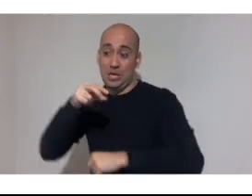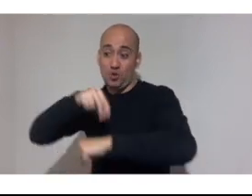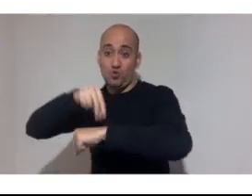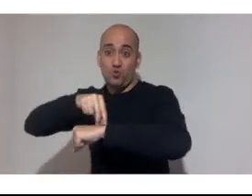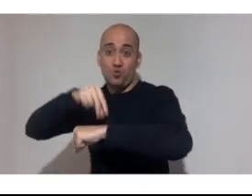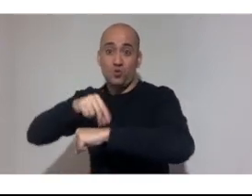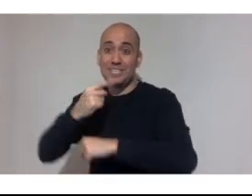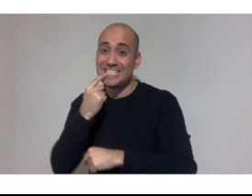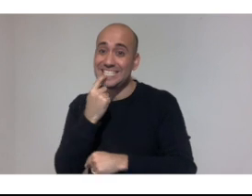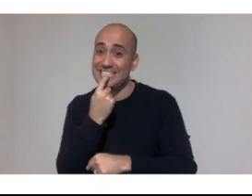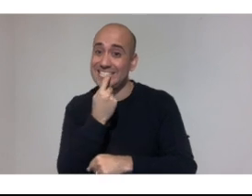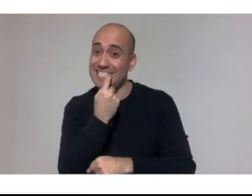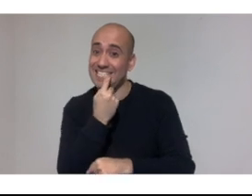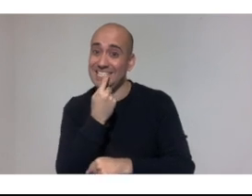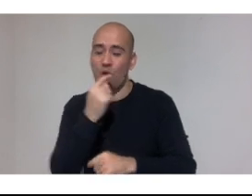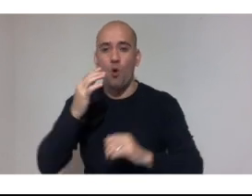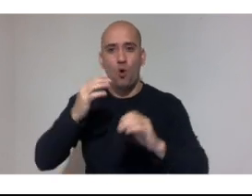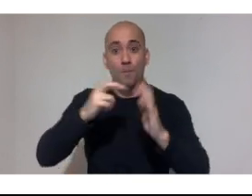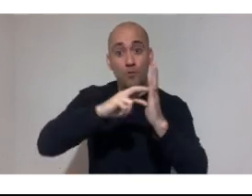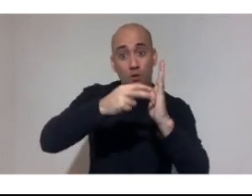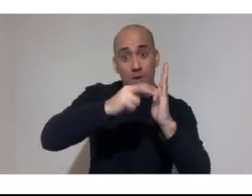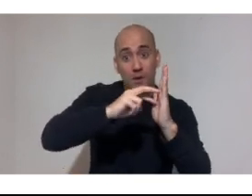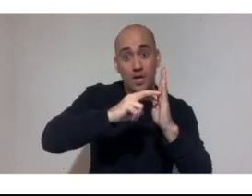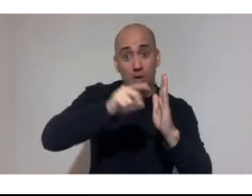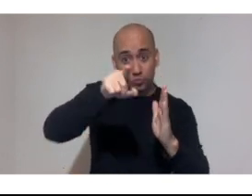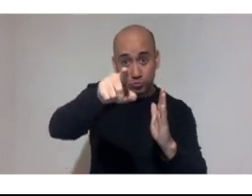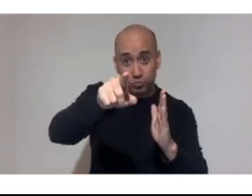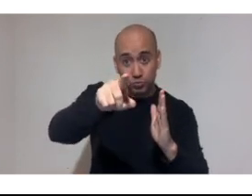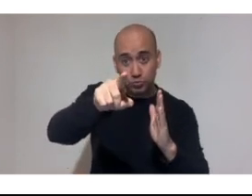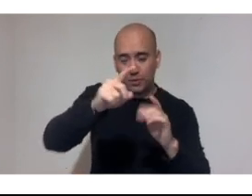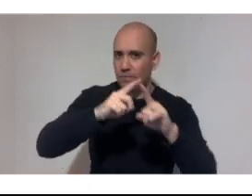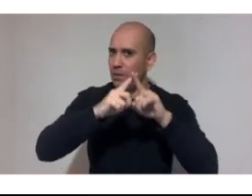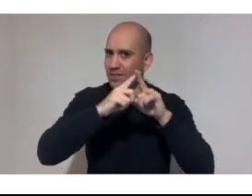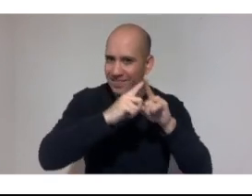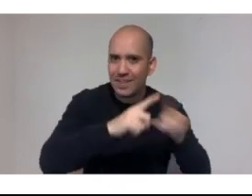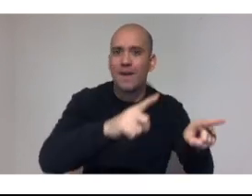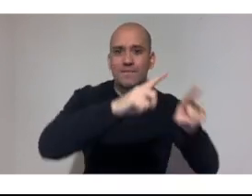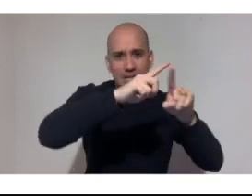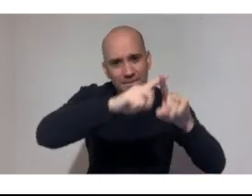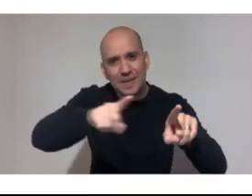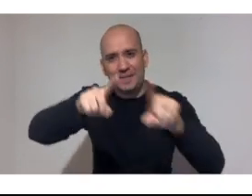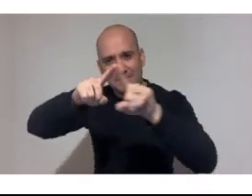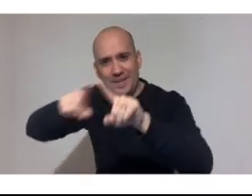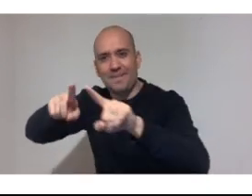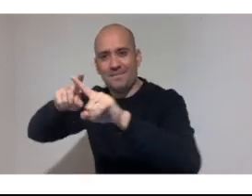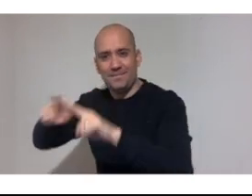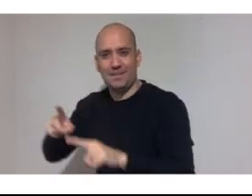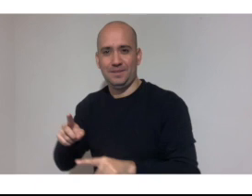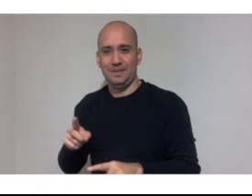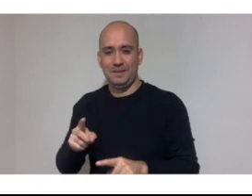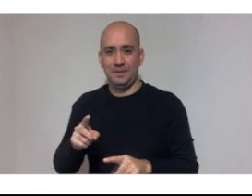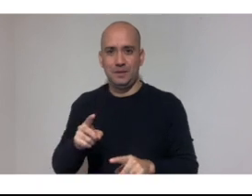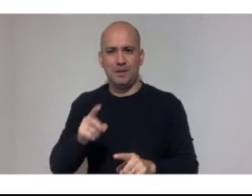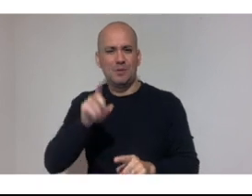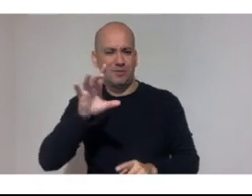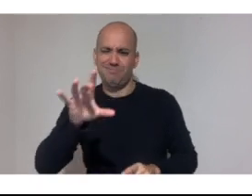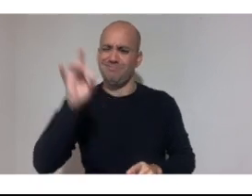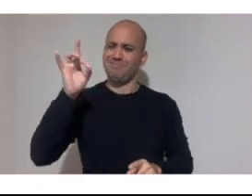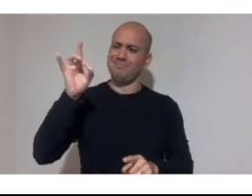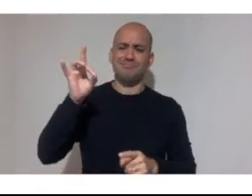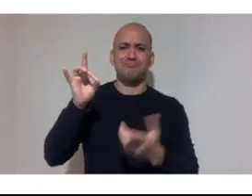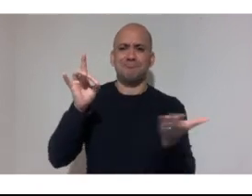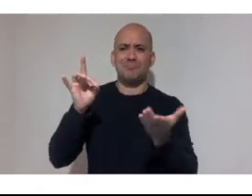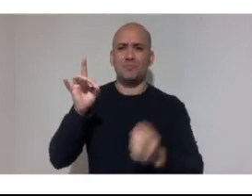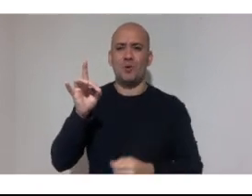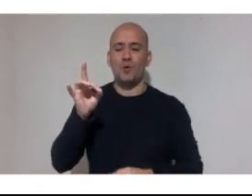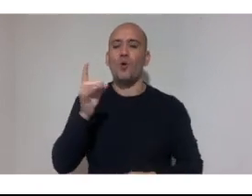de cada dentista y de cada situación en particular de los pacientes. Es por eso que hoy nos vamos a enfocar en una